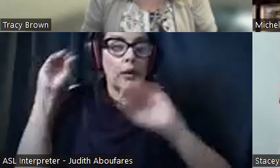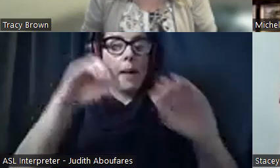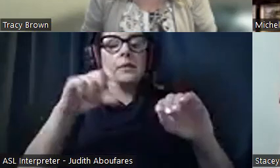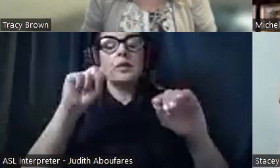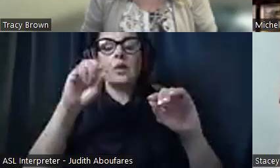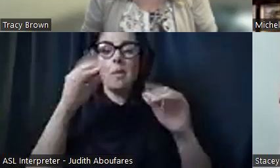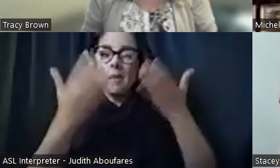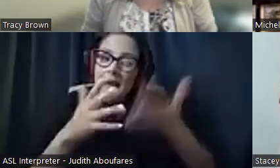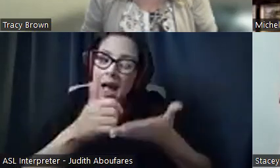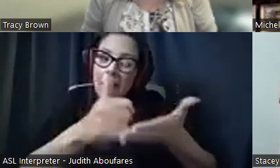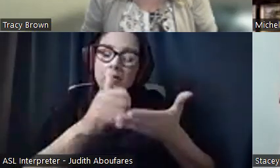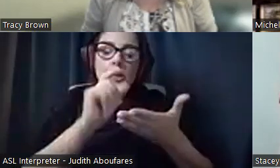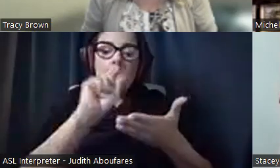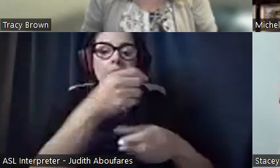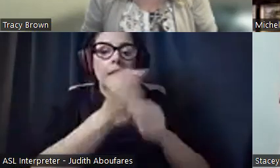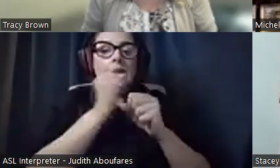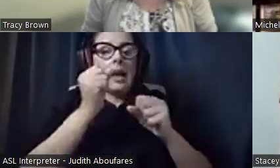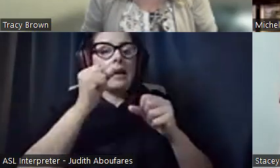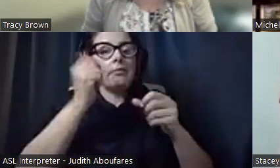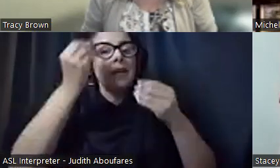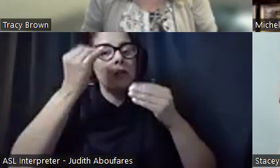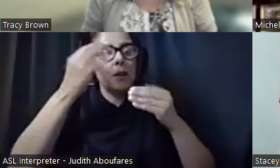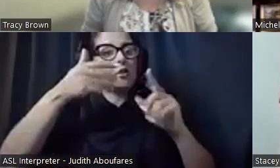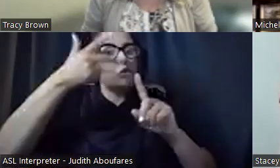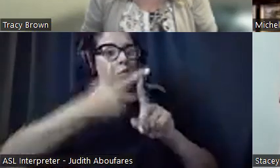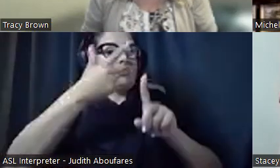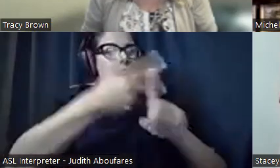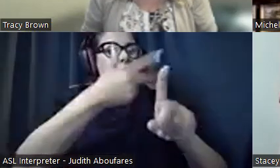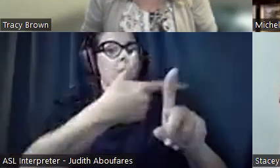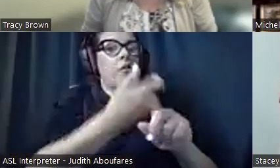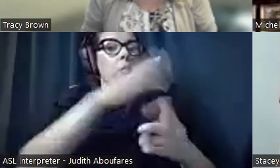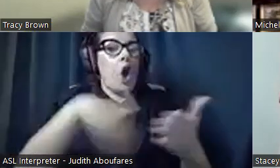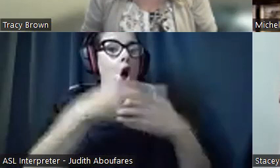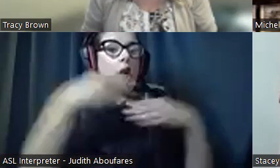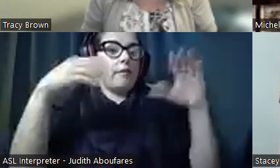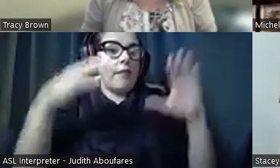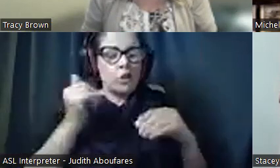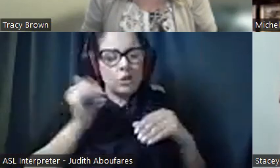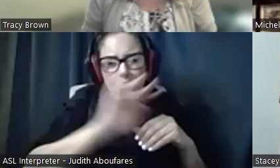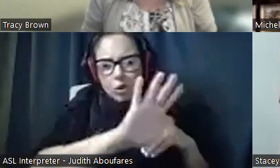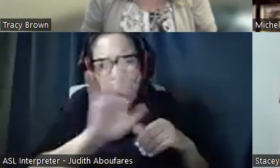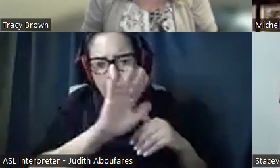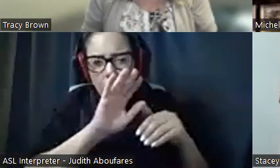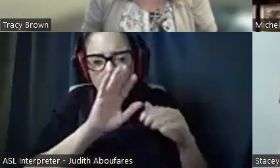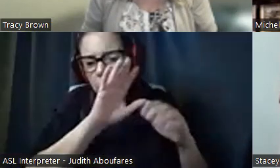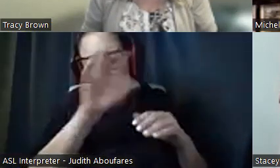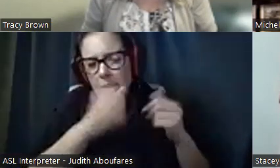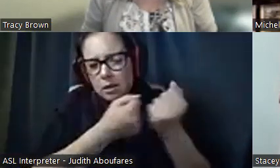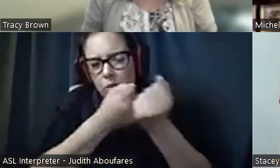una puede salirse y otra puede venir. Entonces puede ayudar en recibir esta información trimestralmente de todos los vendedores.